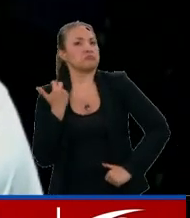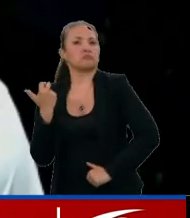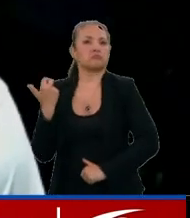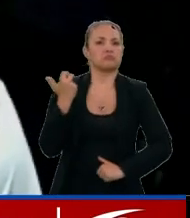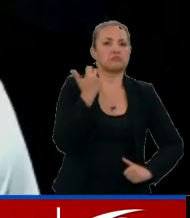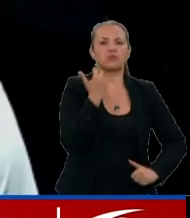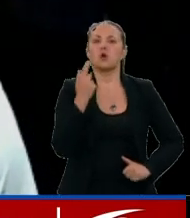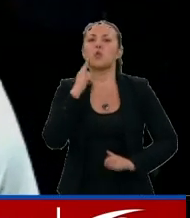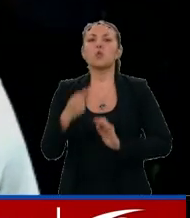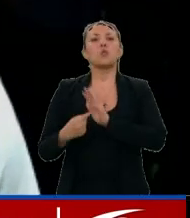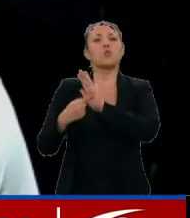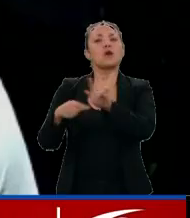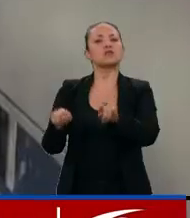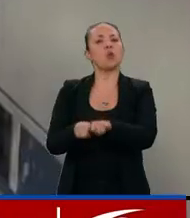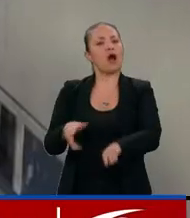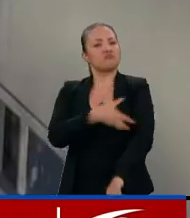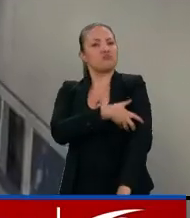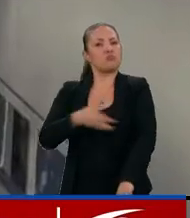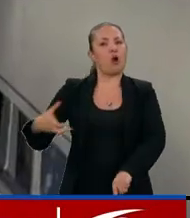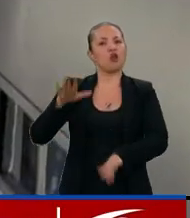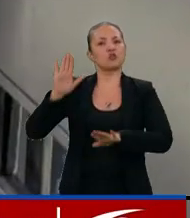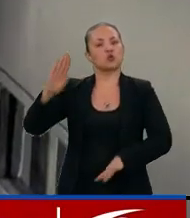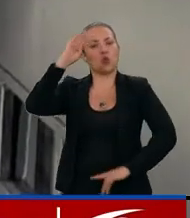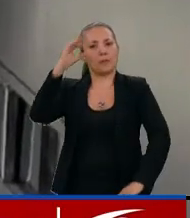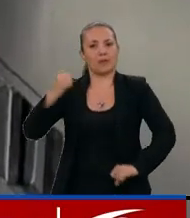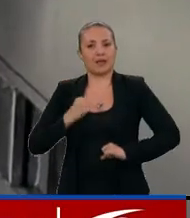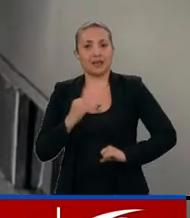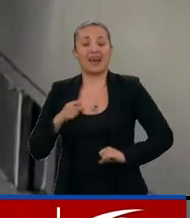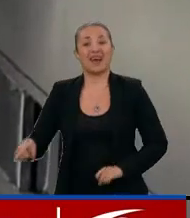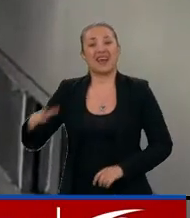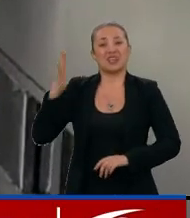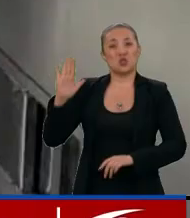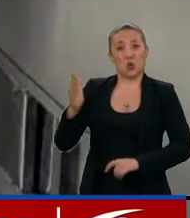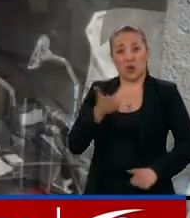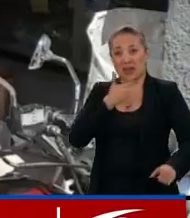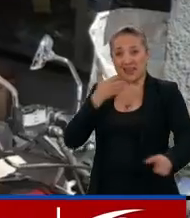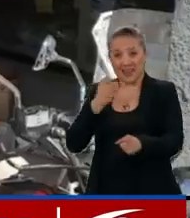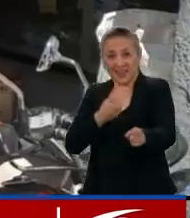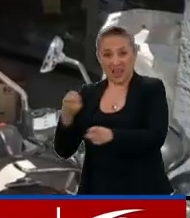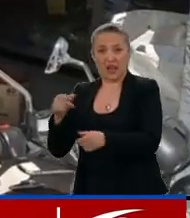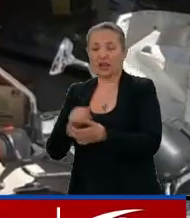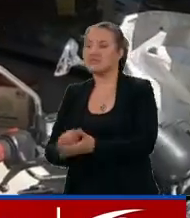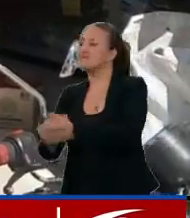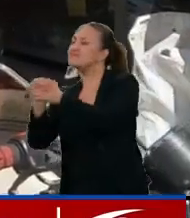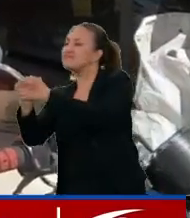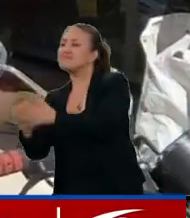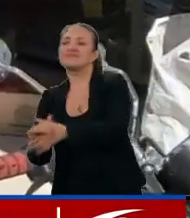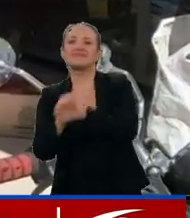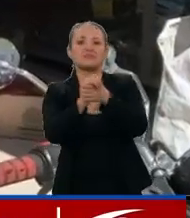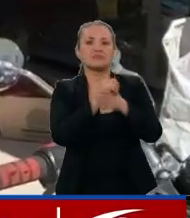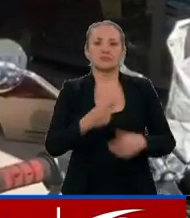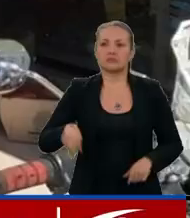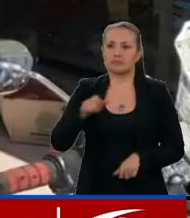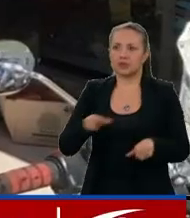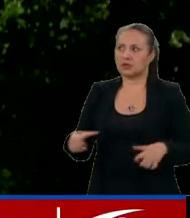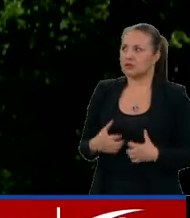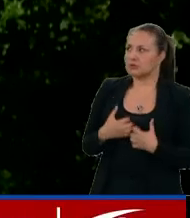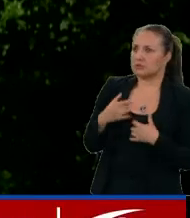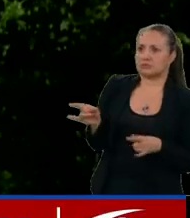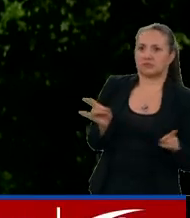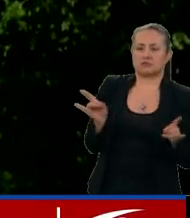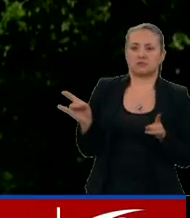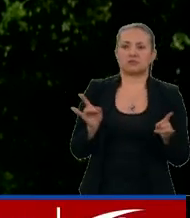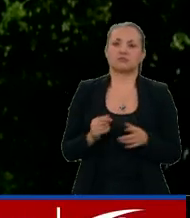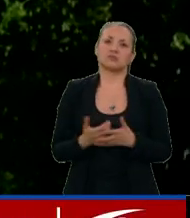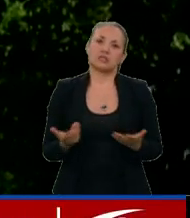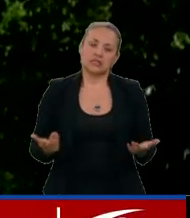demostrando con esto su poderío militar. Los guerrilleros saludaron a comerciantes y a transeúntes, generando temor entre la comunidad. Pues